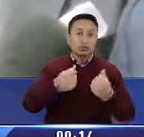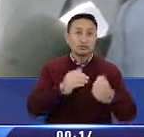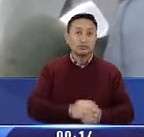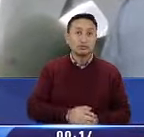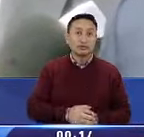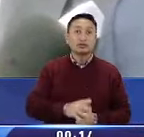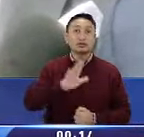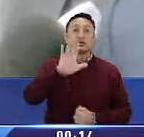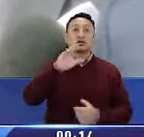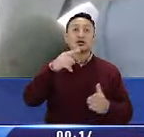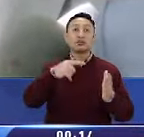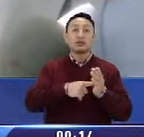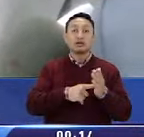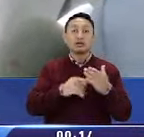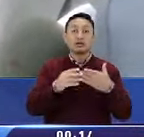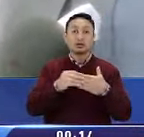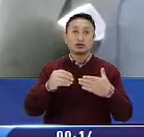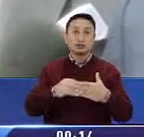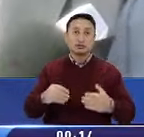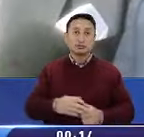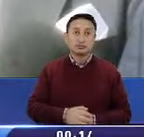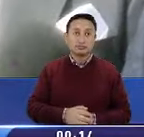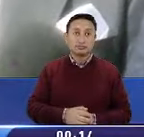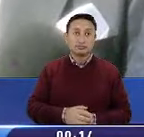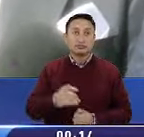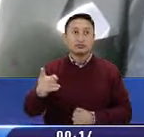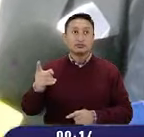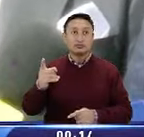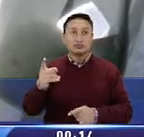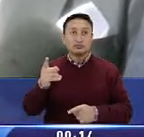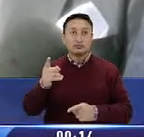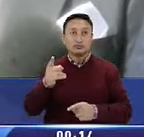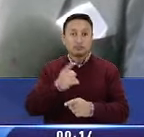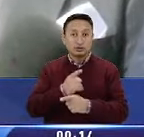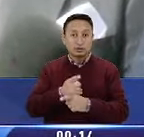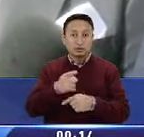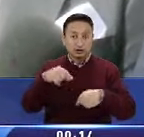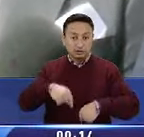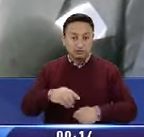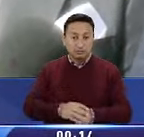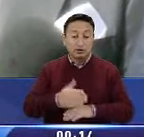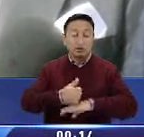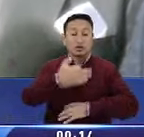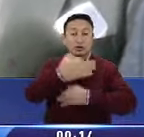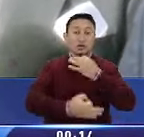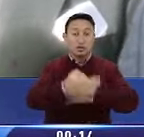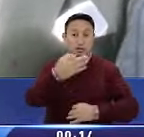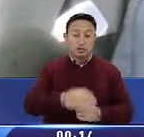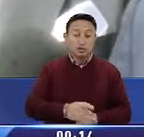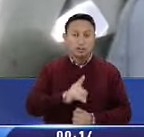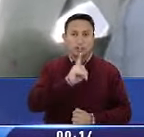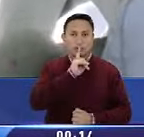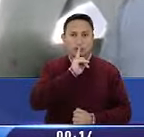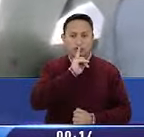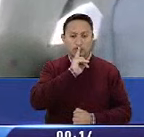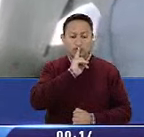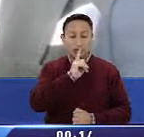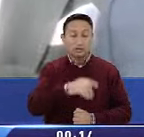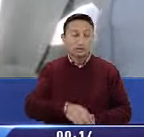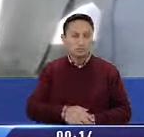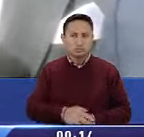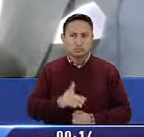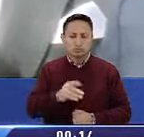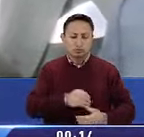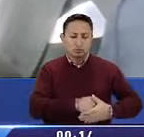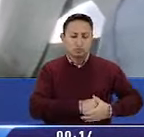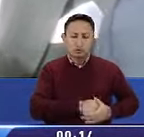de $5,000. Por tanto, le ocultaron al juez, le ocultaron al tribunal